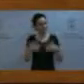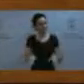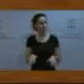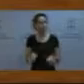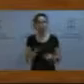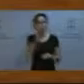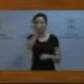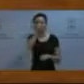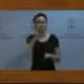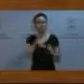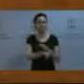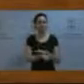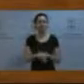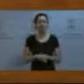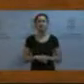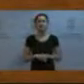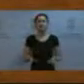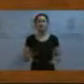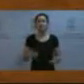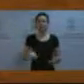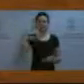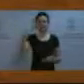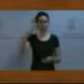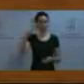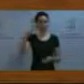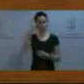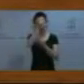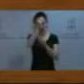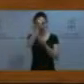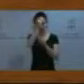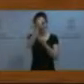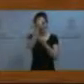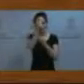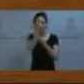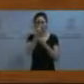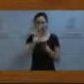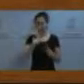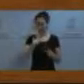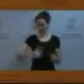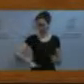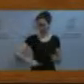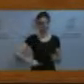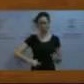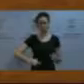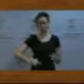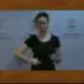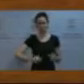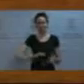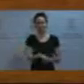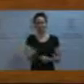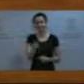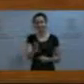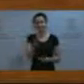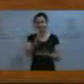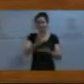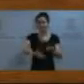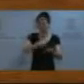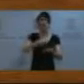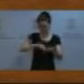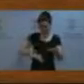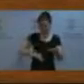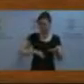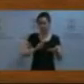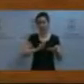socialista. Y no somos los únicos que lo pensamos y decimos. Basta con leer los periódicos regionales para encontrarnos